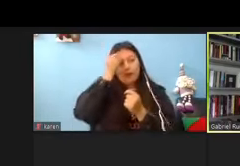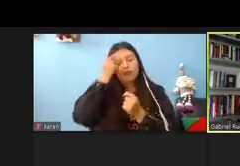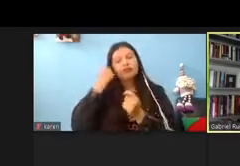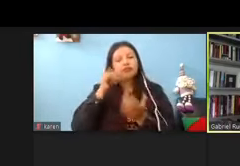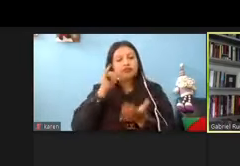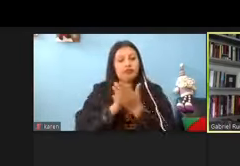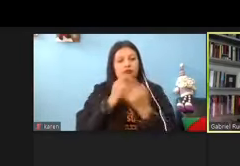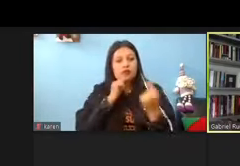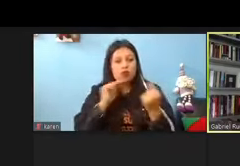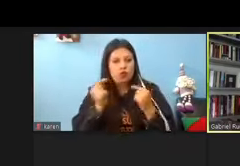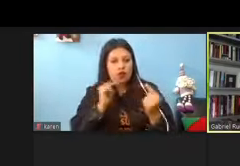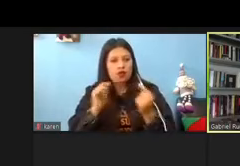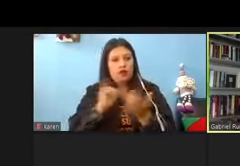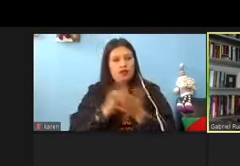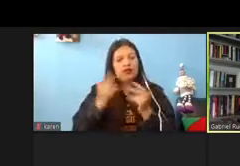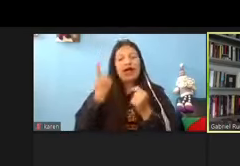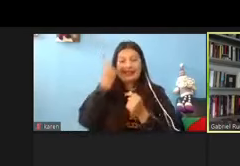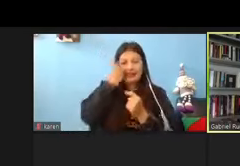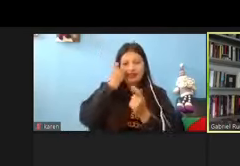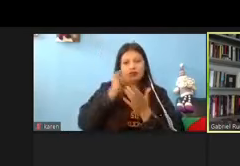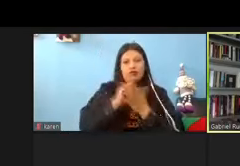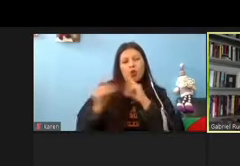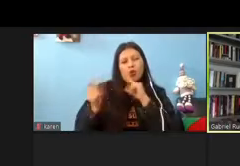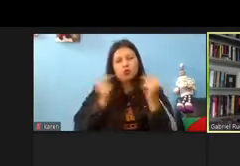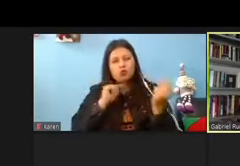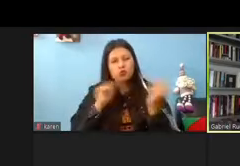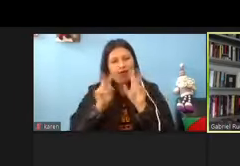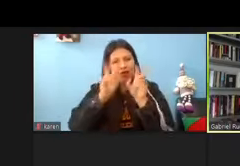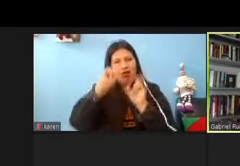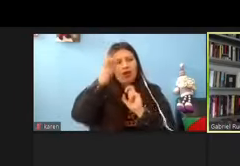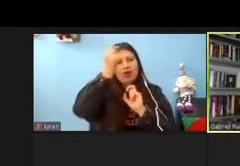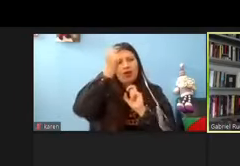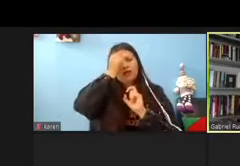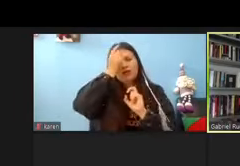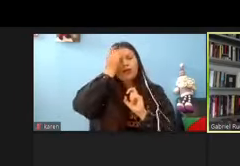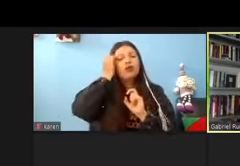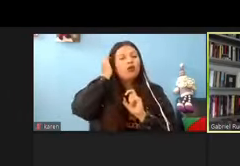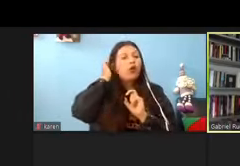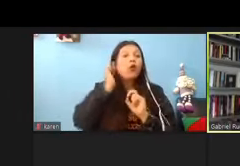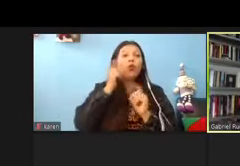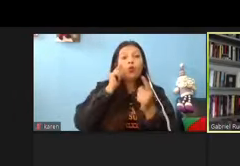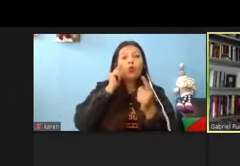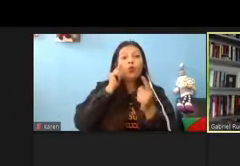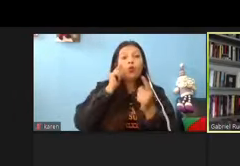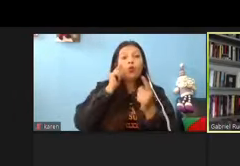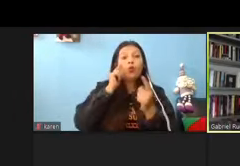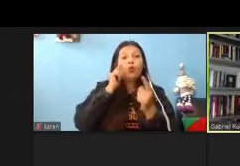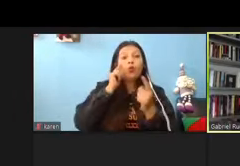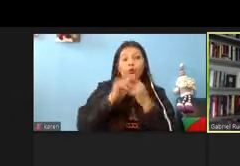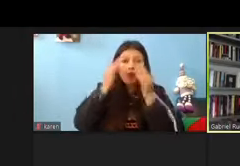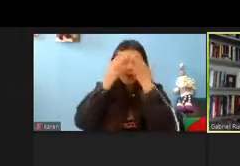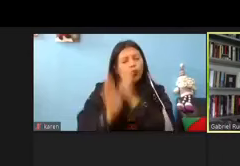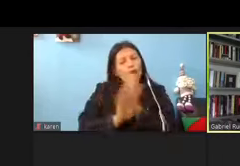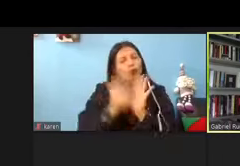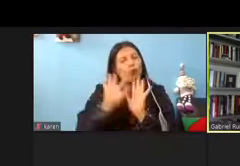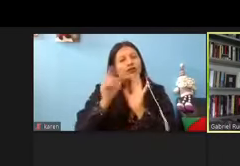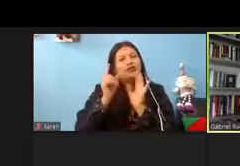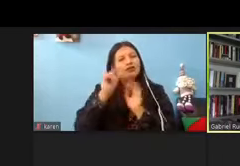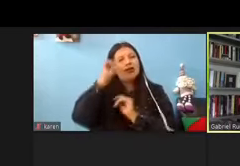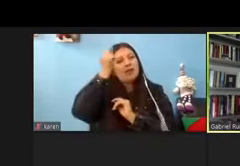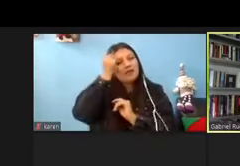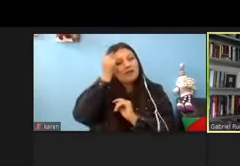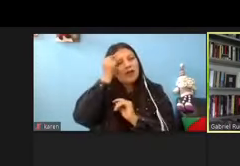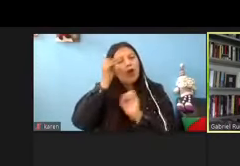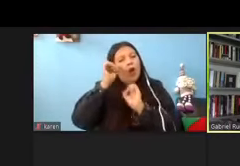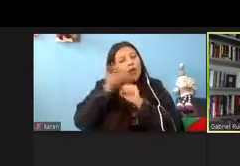fue lo que salió en la discusión, la idea de que la memoria no es per se democratizante, sino que la memoria en efecto puede